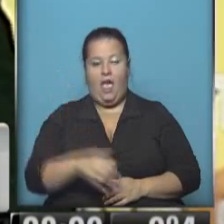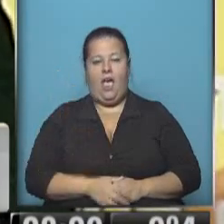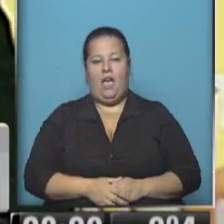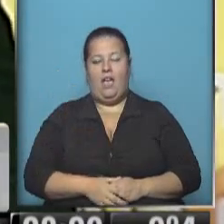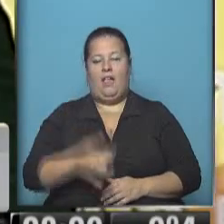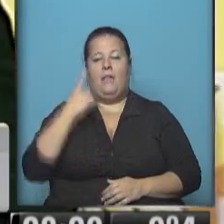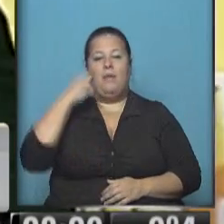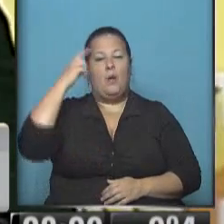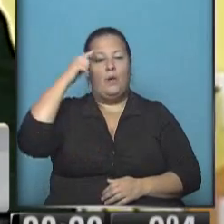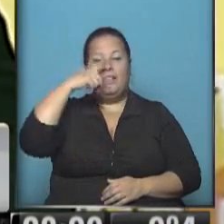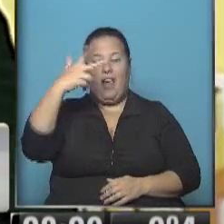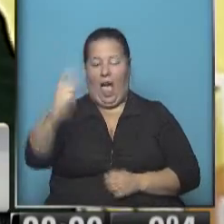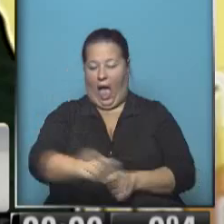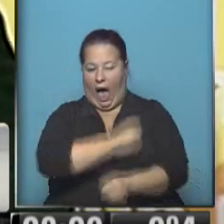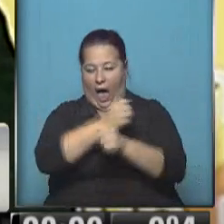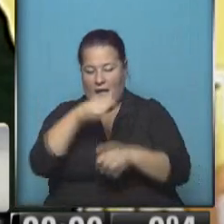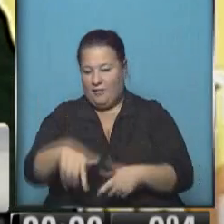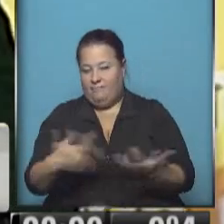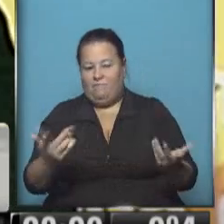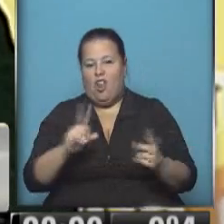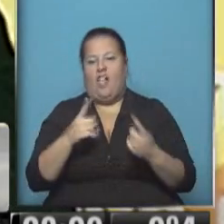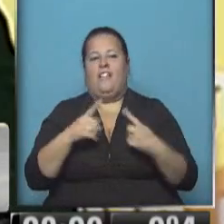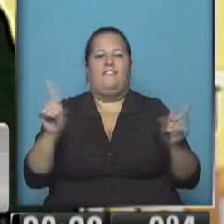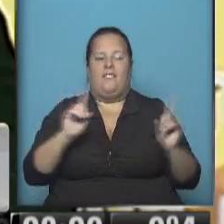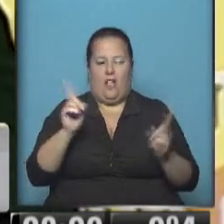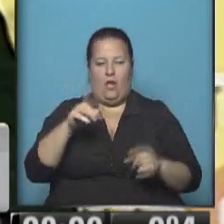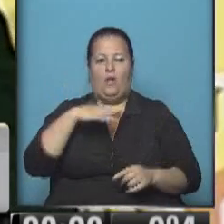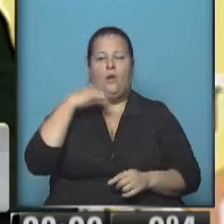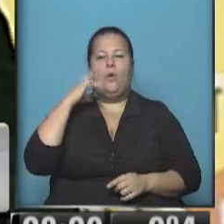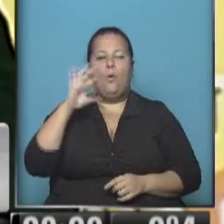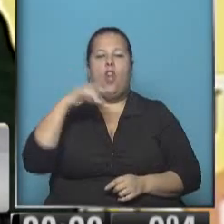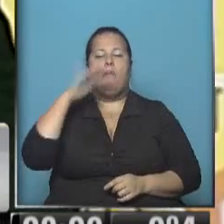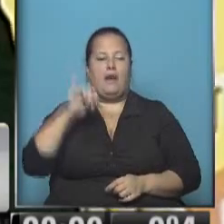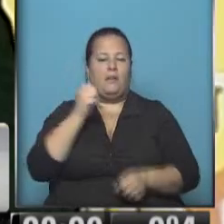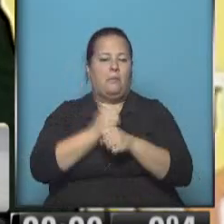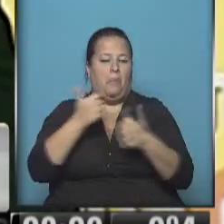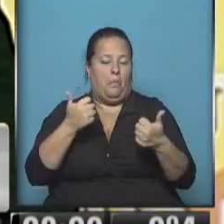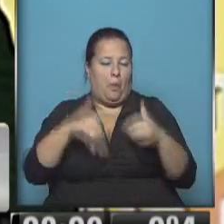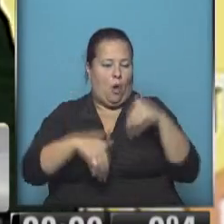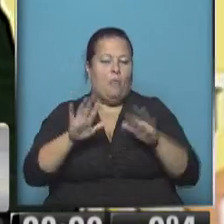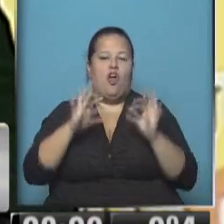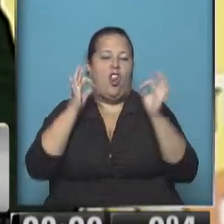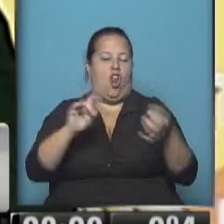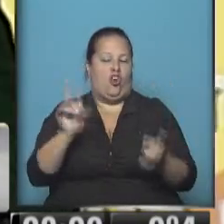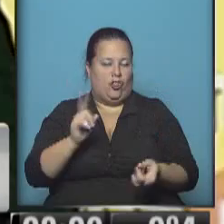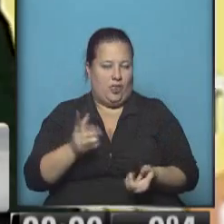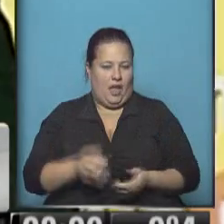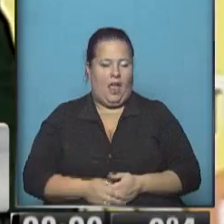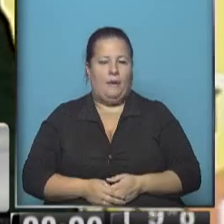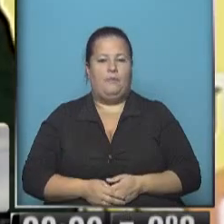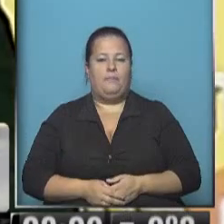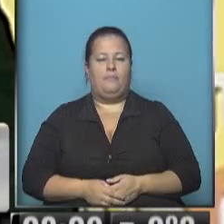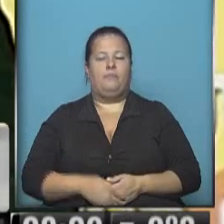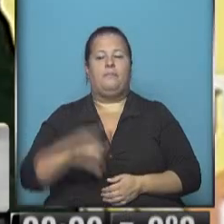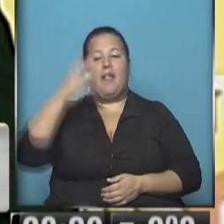el 73 no fue una novedad julio martínez es una gran elección pero donde alcanzó y